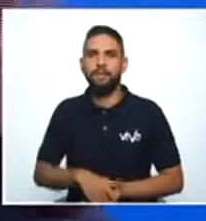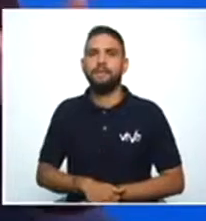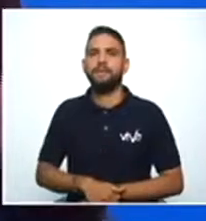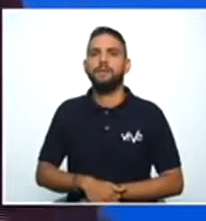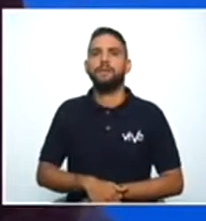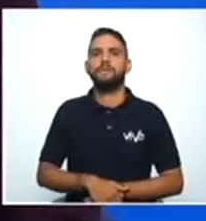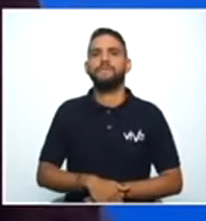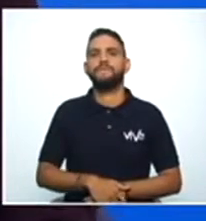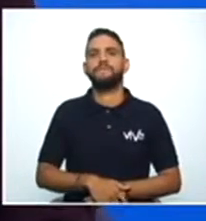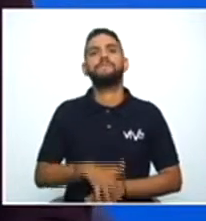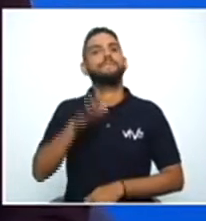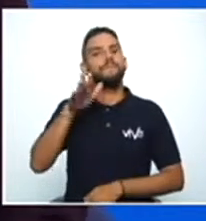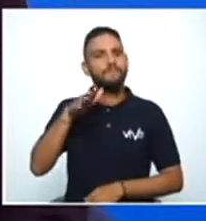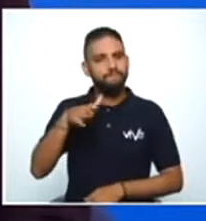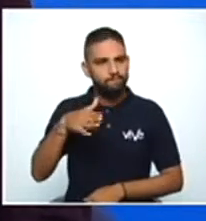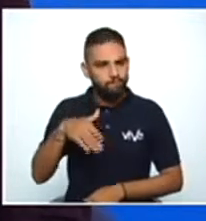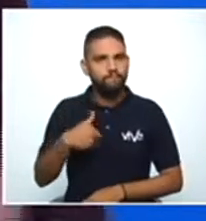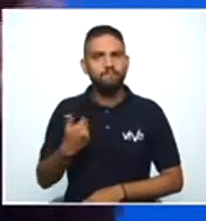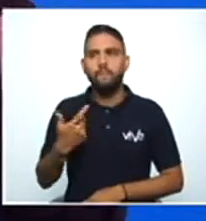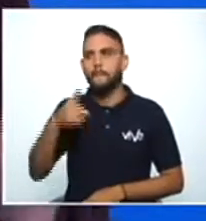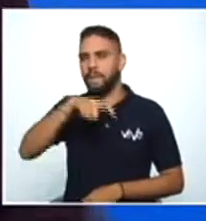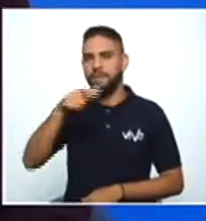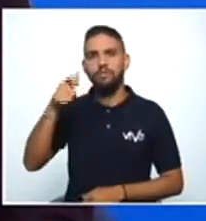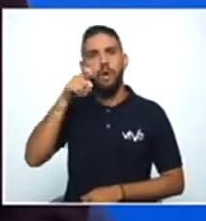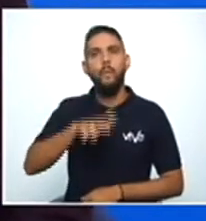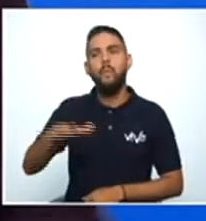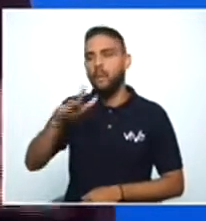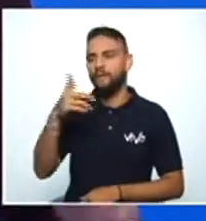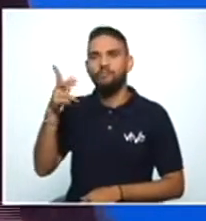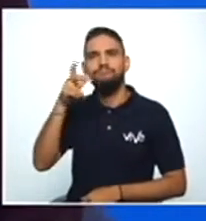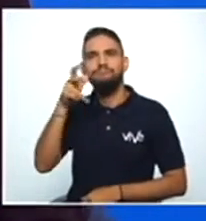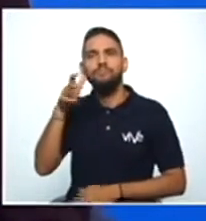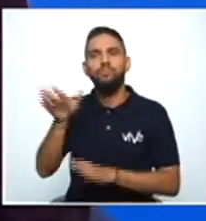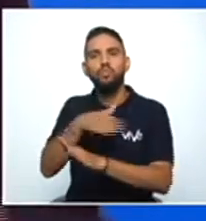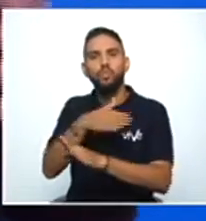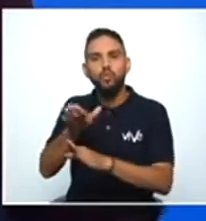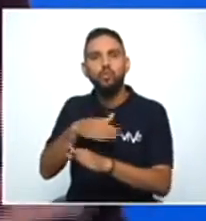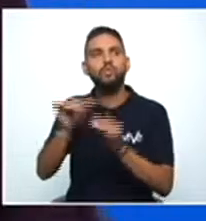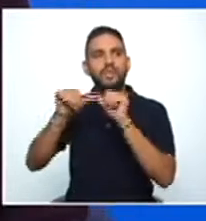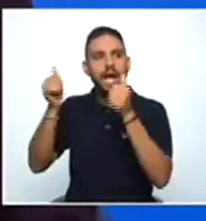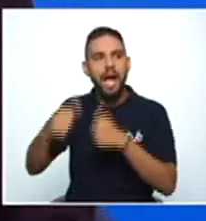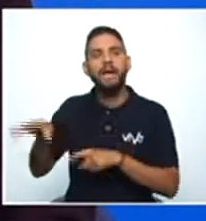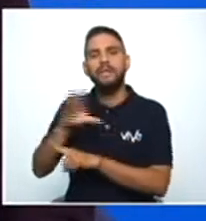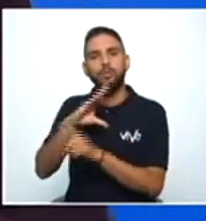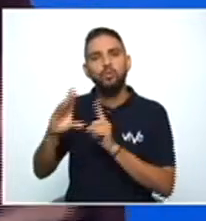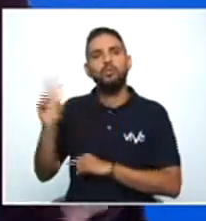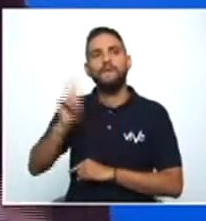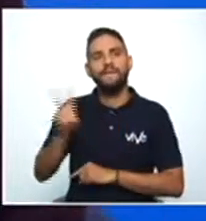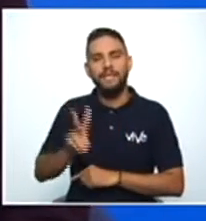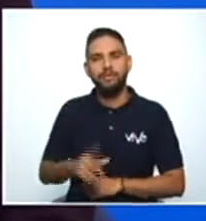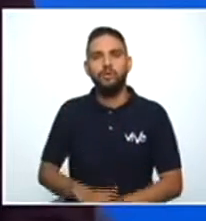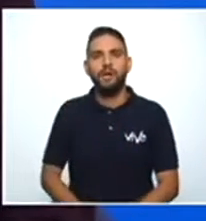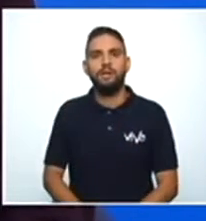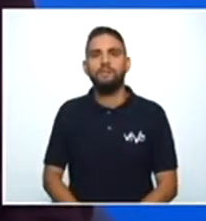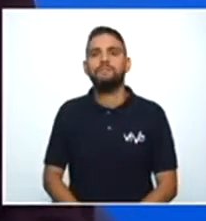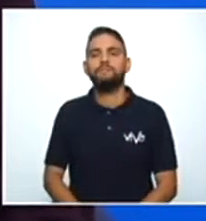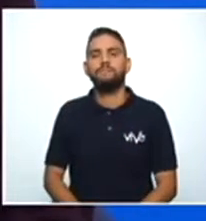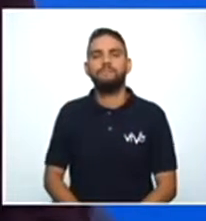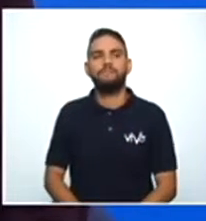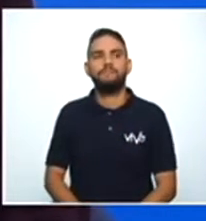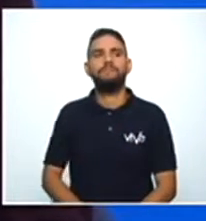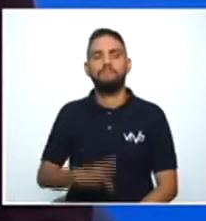simplemente lo que queremos es que el pueblo venezolano disfrute de nuestros artistas que el pueblo venezolano pueda apreciar de estas obras hermosísimas que